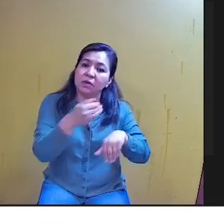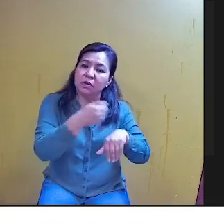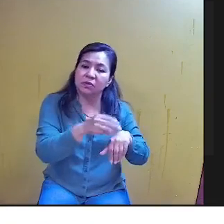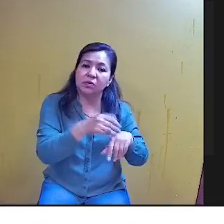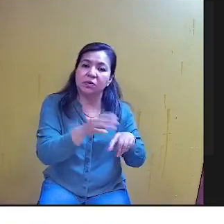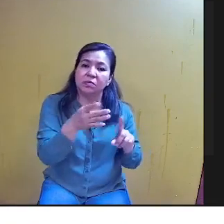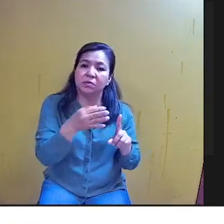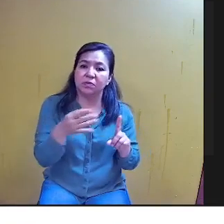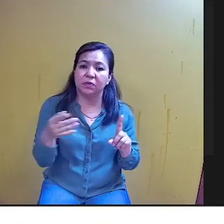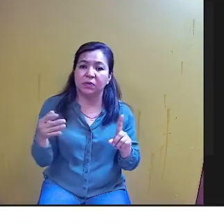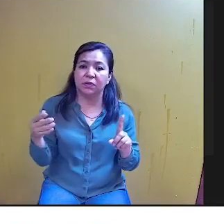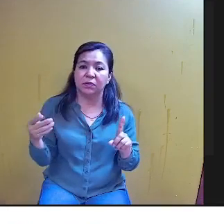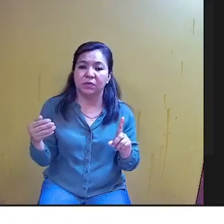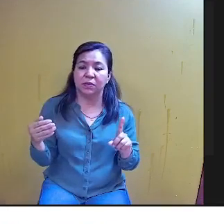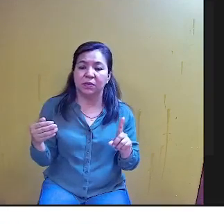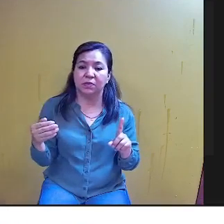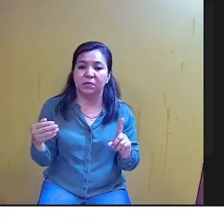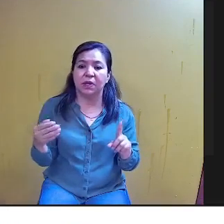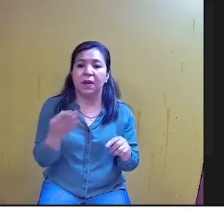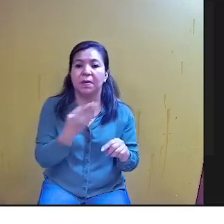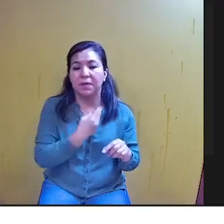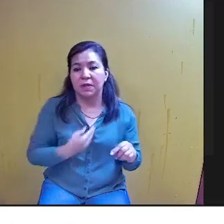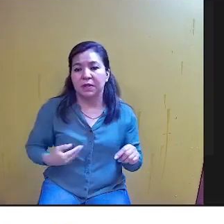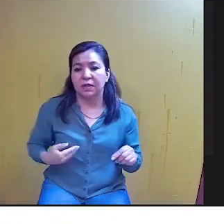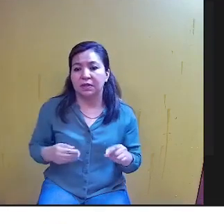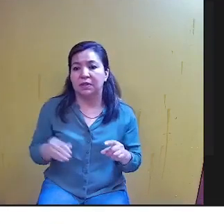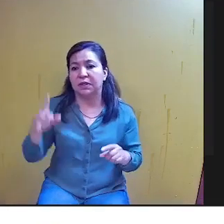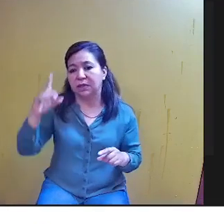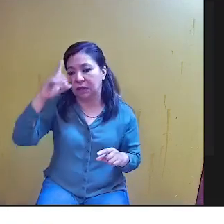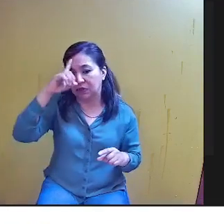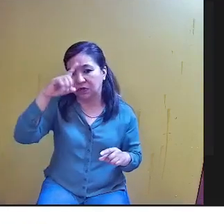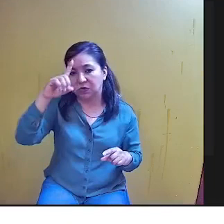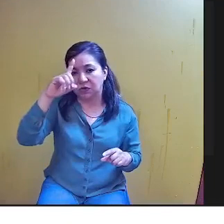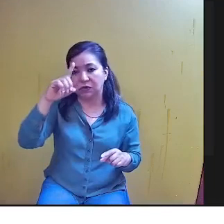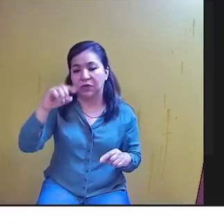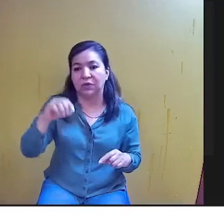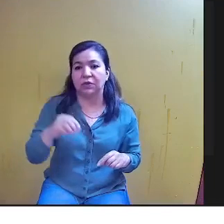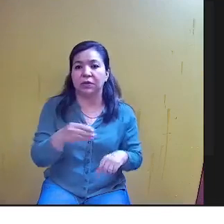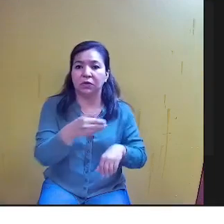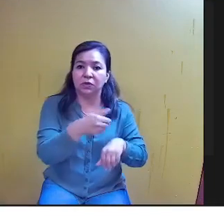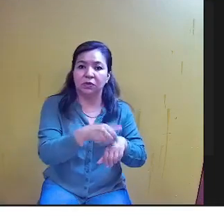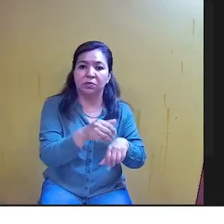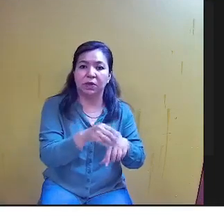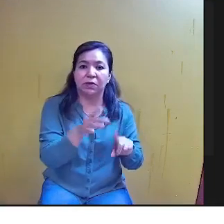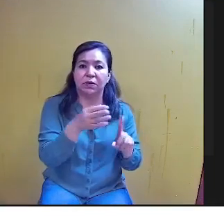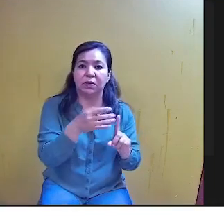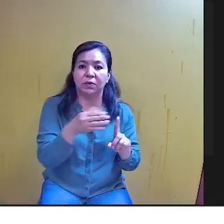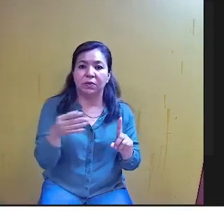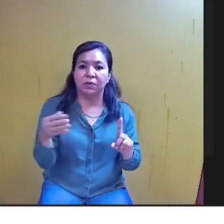07-09-2023, ratificación de presidencias y consejerías, 086, diagonal CE, diagonal